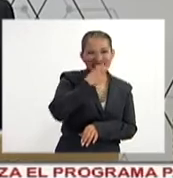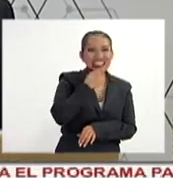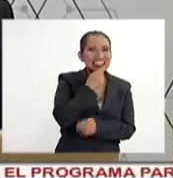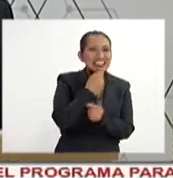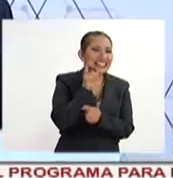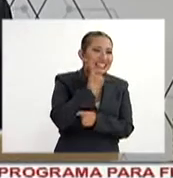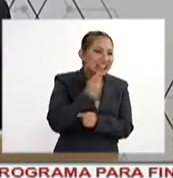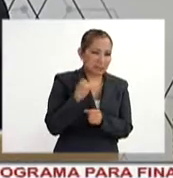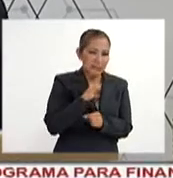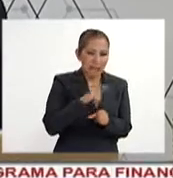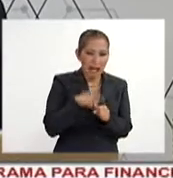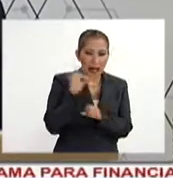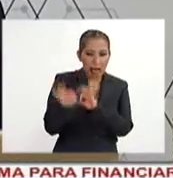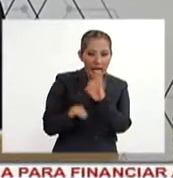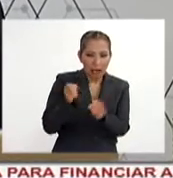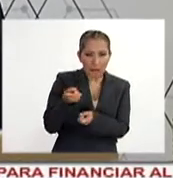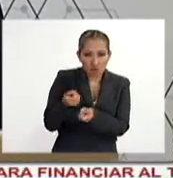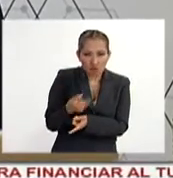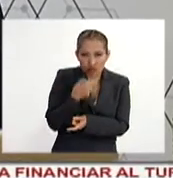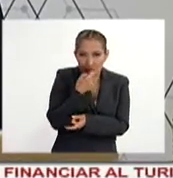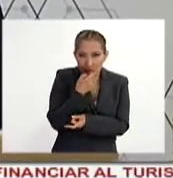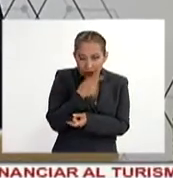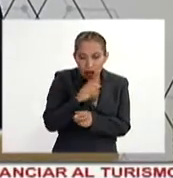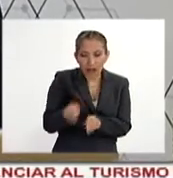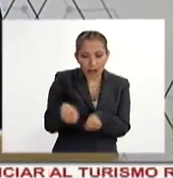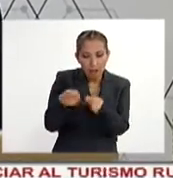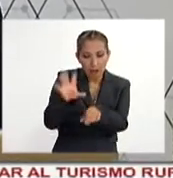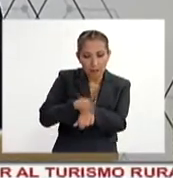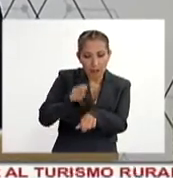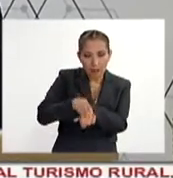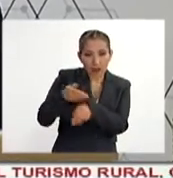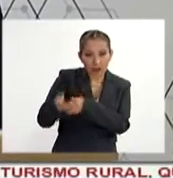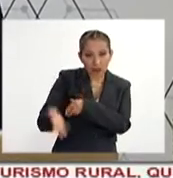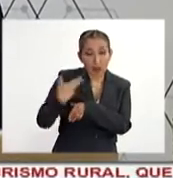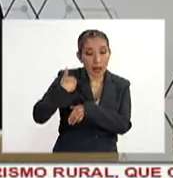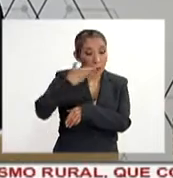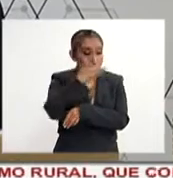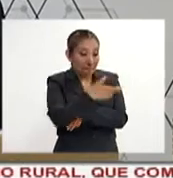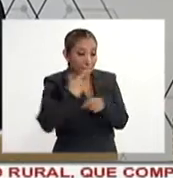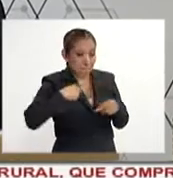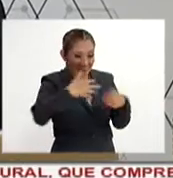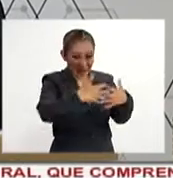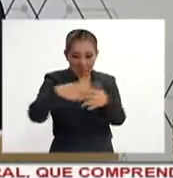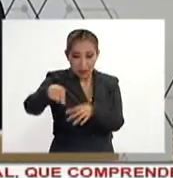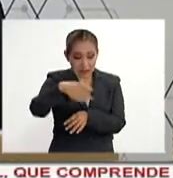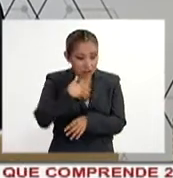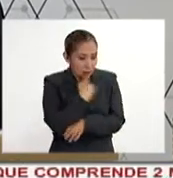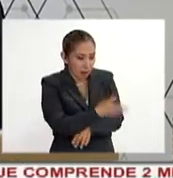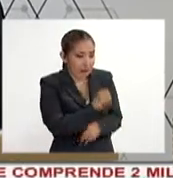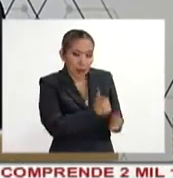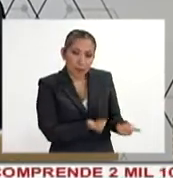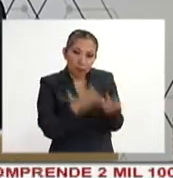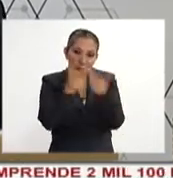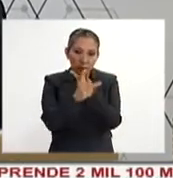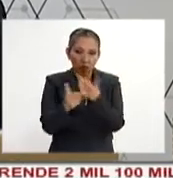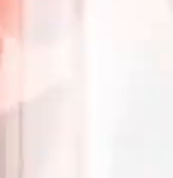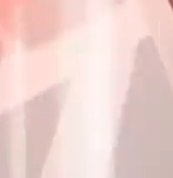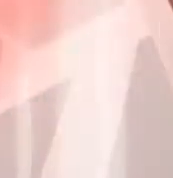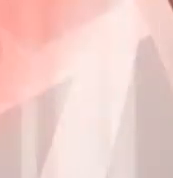recordarán, fueron ya otorgados y los solicitantes han podido importar los productos.